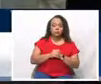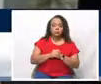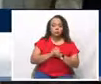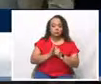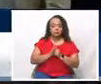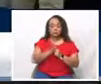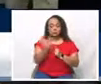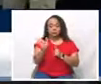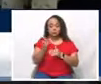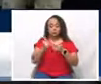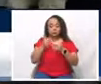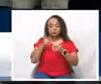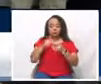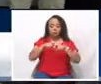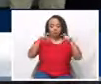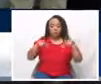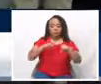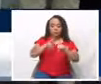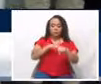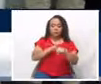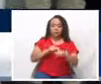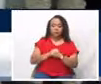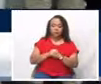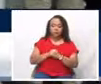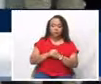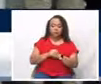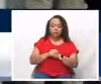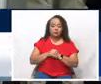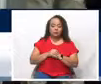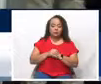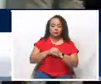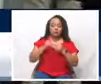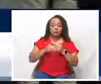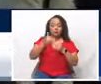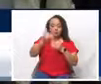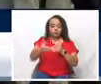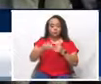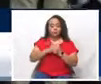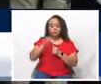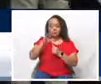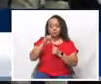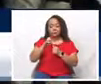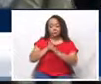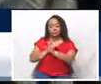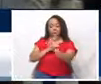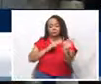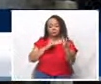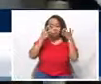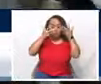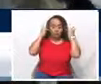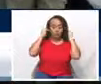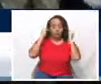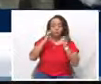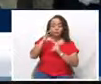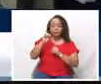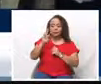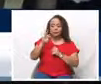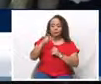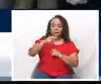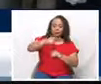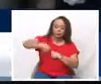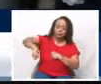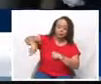antes del Gimnasio Nacional tomando vía hacia el estadio, luego se pasa por el ICE hacia la estatua de León Cortés, se da la vuelta a la